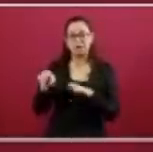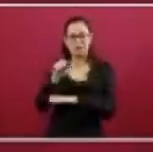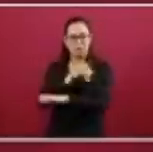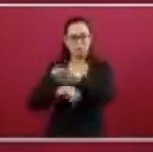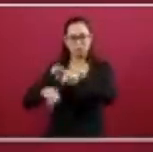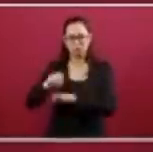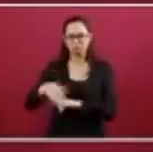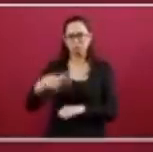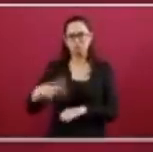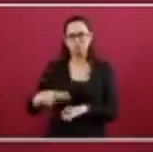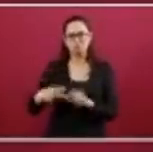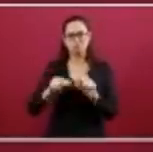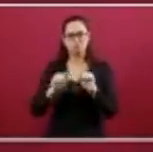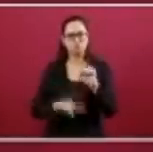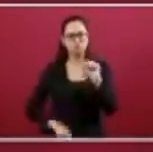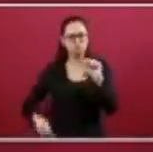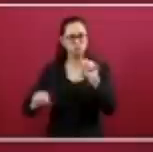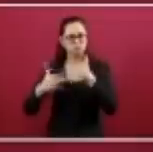pública